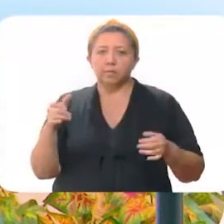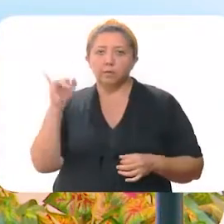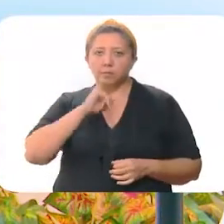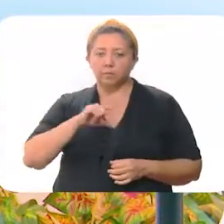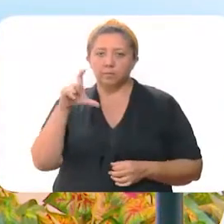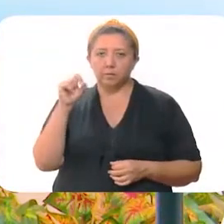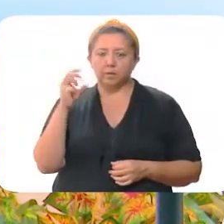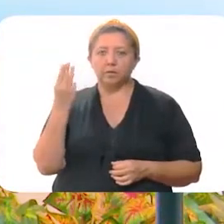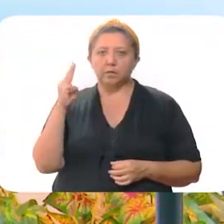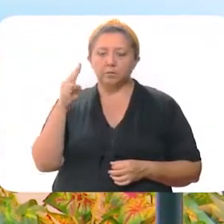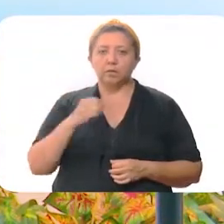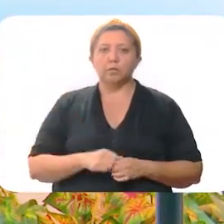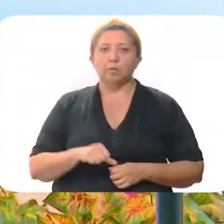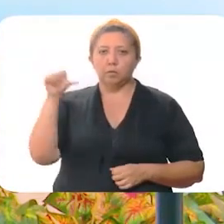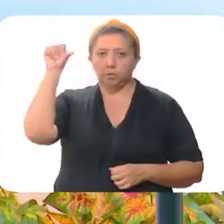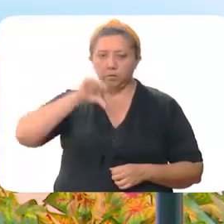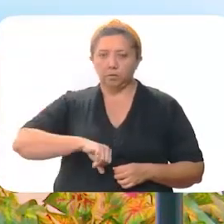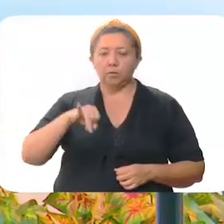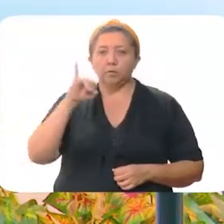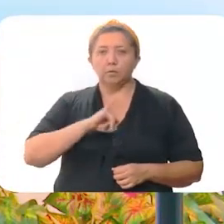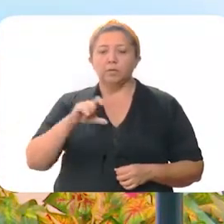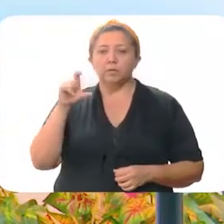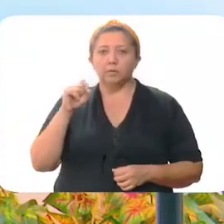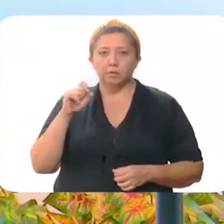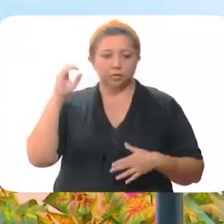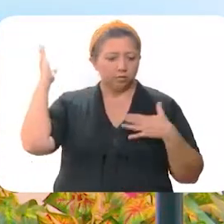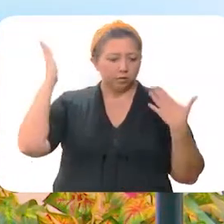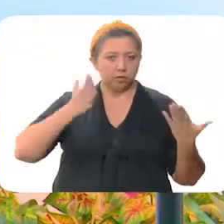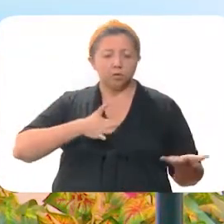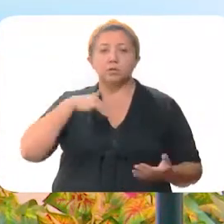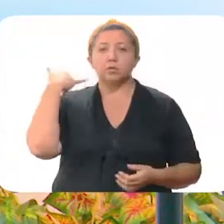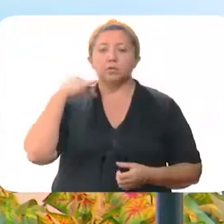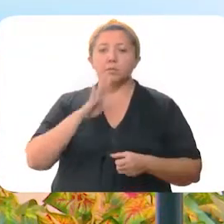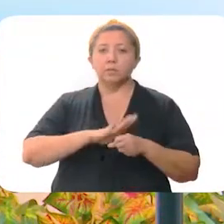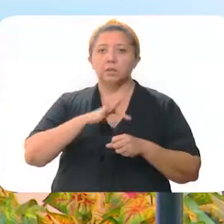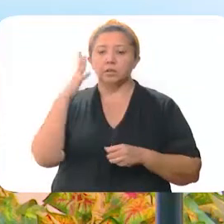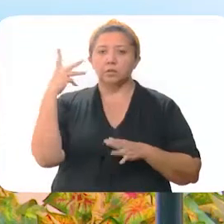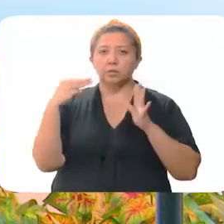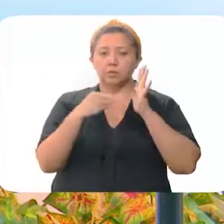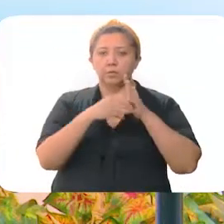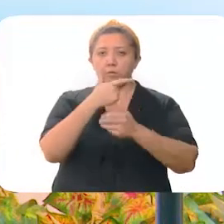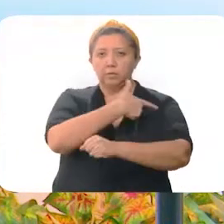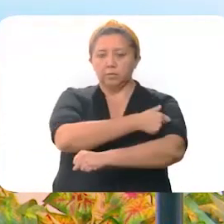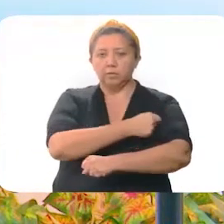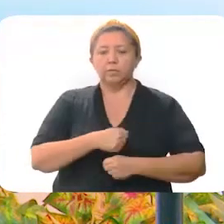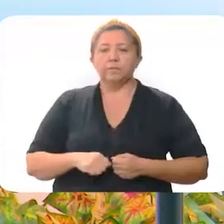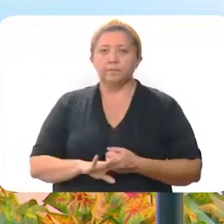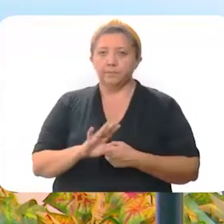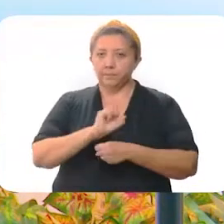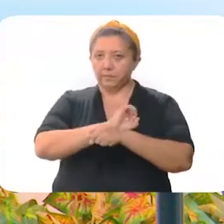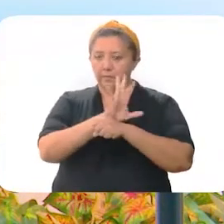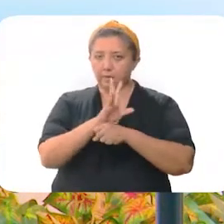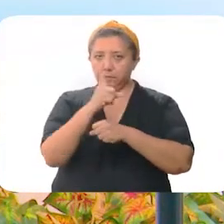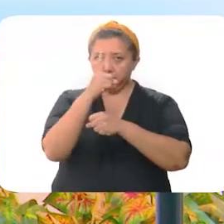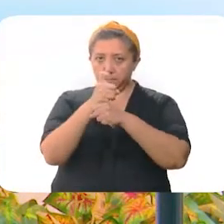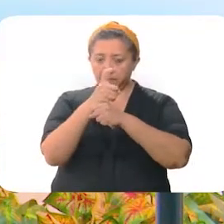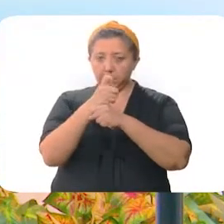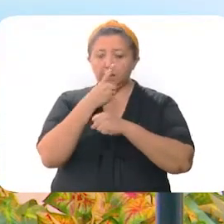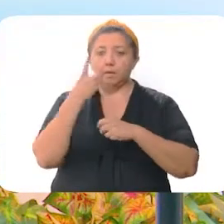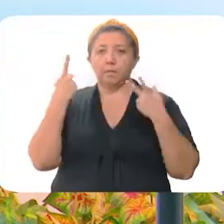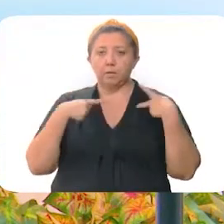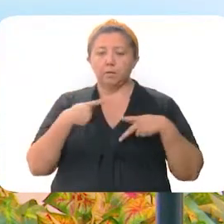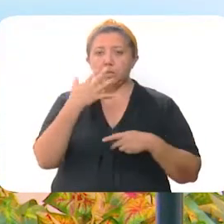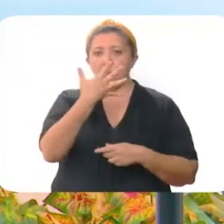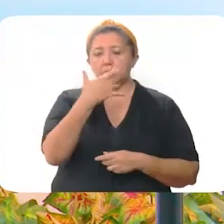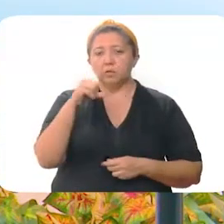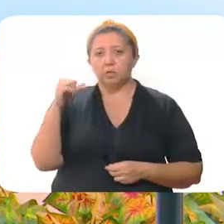del jueves 20 de mayo. Hoy jueves 20 llegaron a Yucatán más de 50,000 vacunas contra el coronavirus para la primera aplicación a